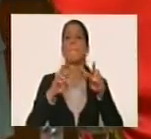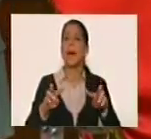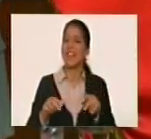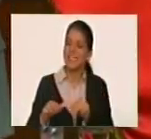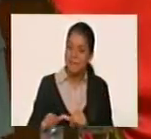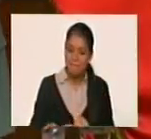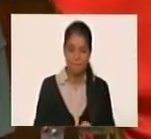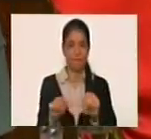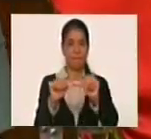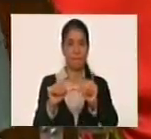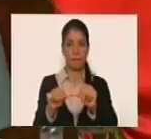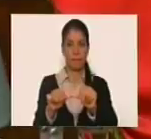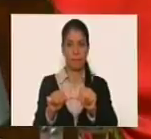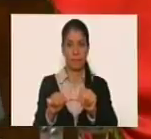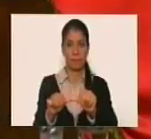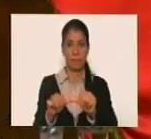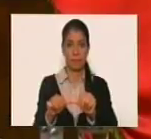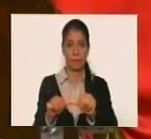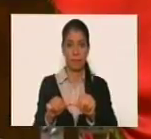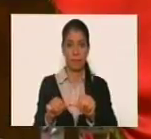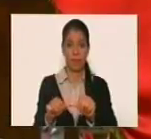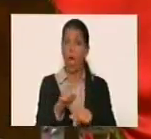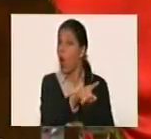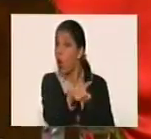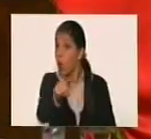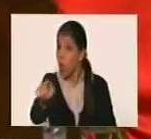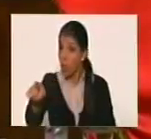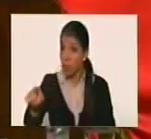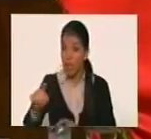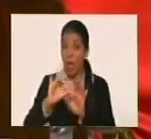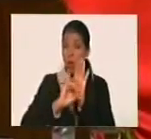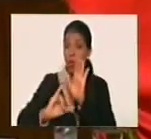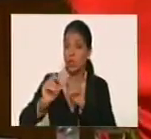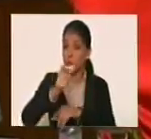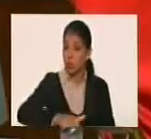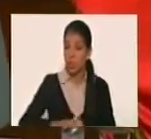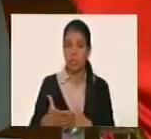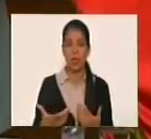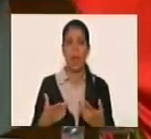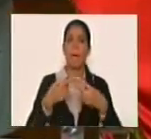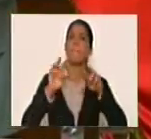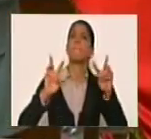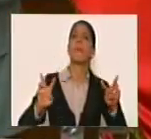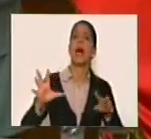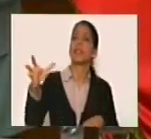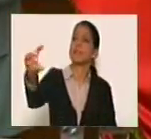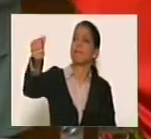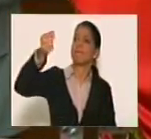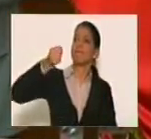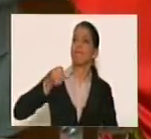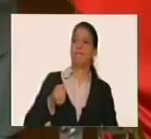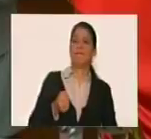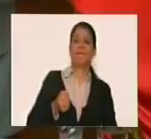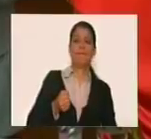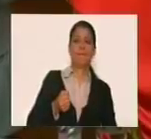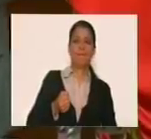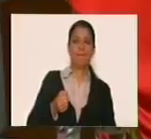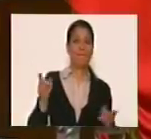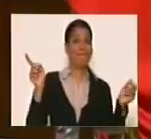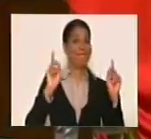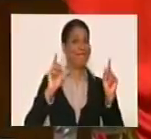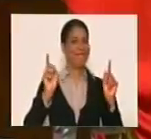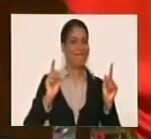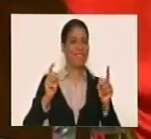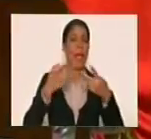consolidarla. No crean, mis hermanos constituyentes, que la paz la tenemos amarrada aquí en la mano. La paz es lo